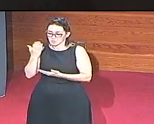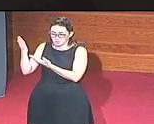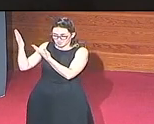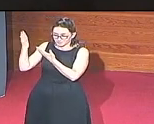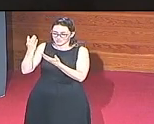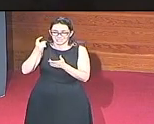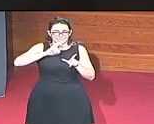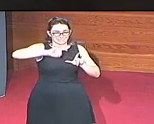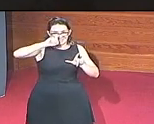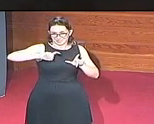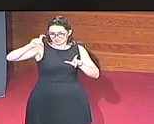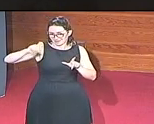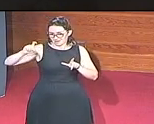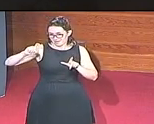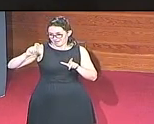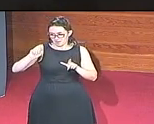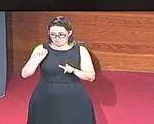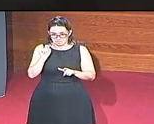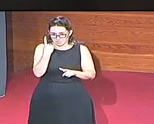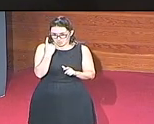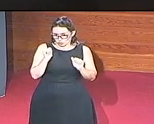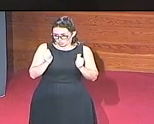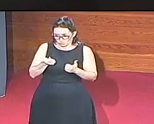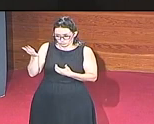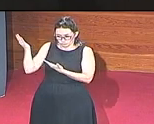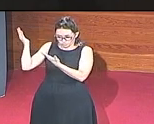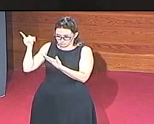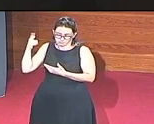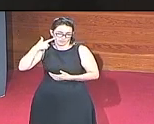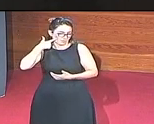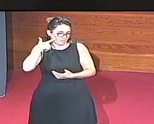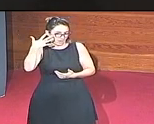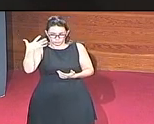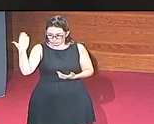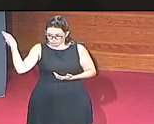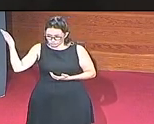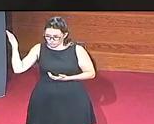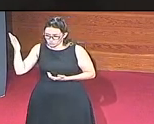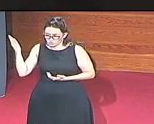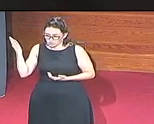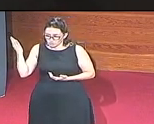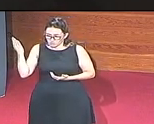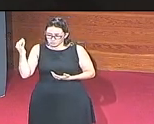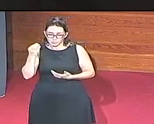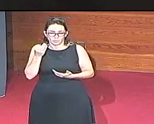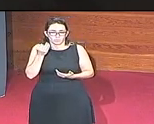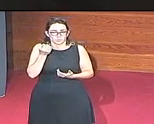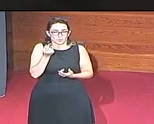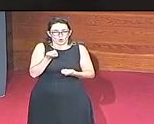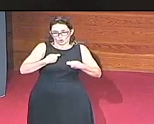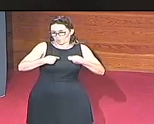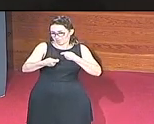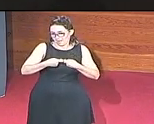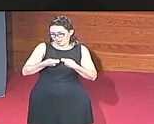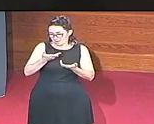para que se utilizaban en este es muy famoso el de play funk que es la balanza comercial ya se